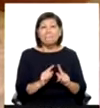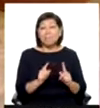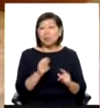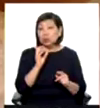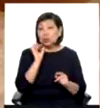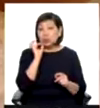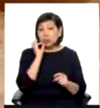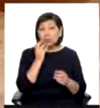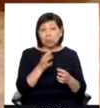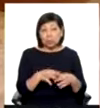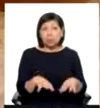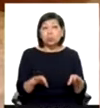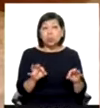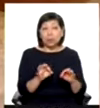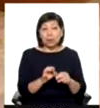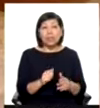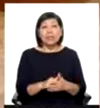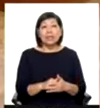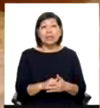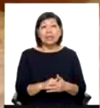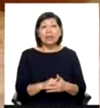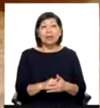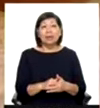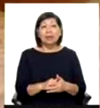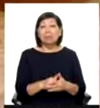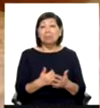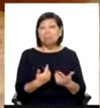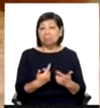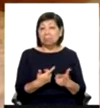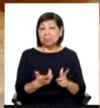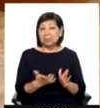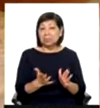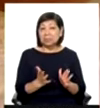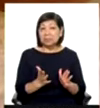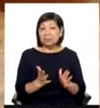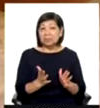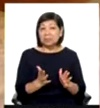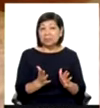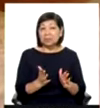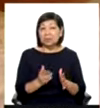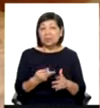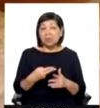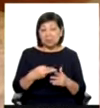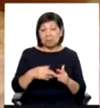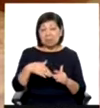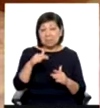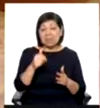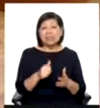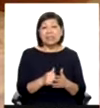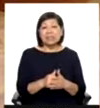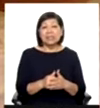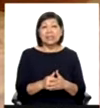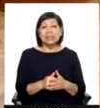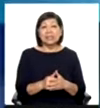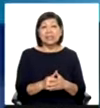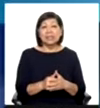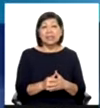muy importante que ha sido liberada en la estación de Ilpa, Puno. Ya. ¿No?